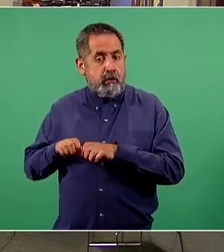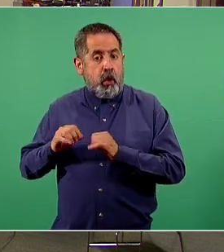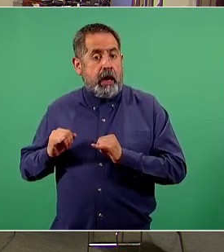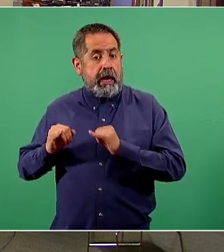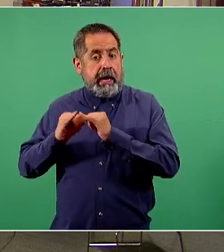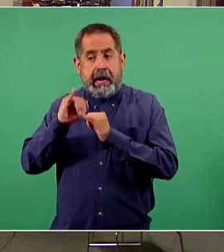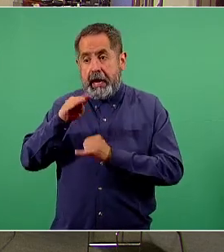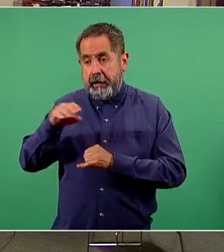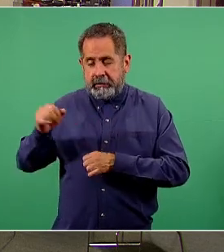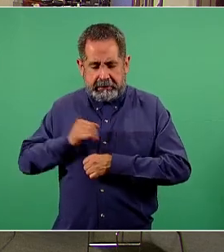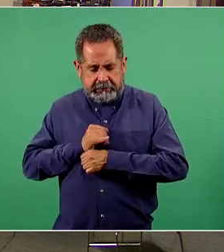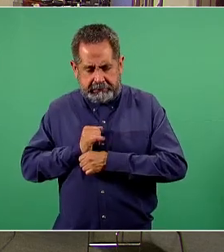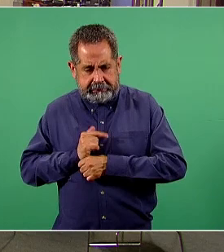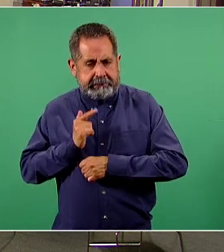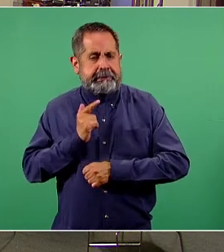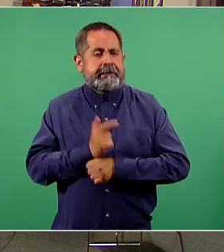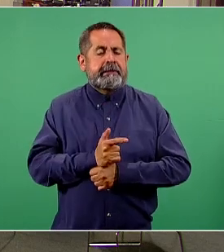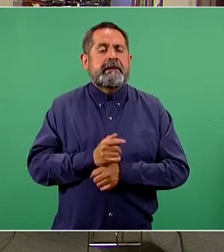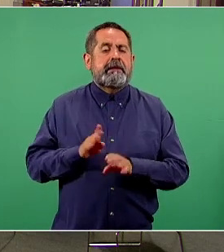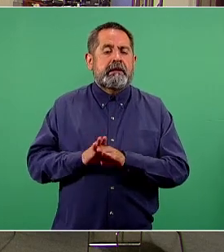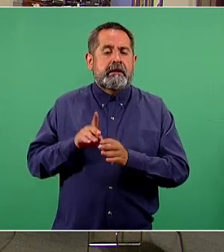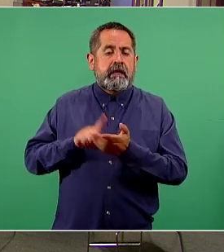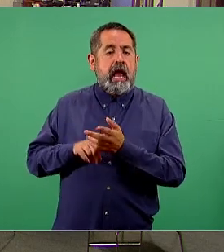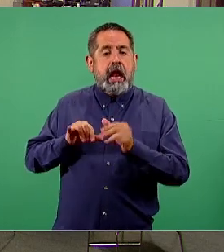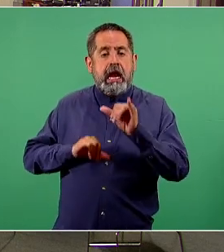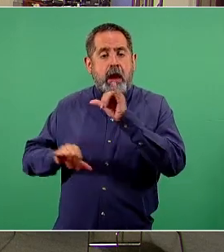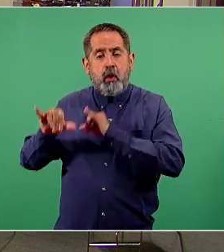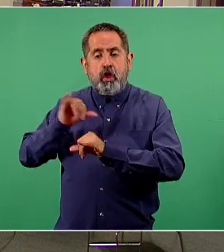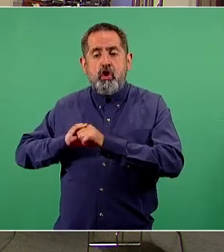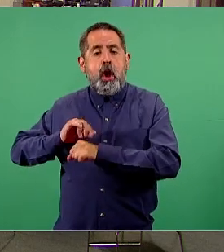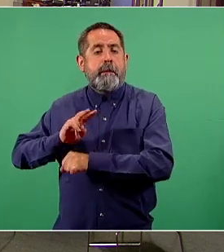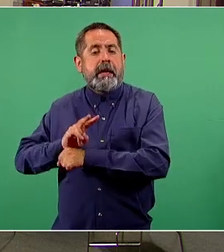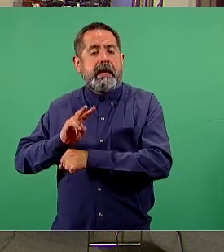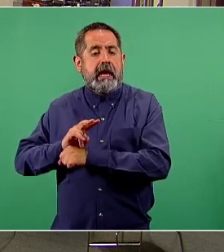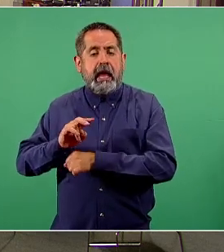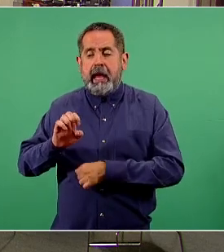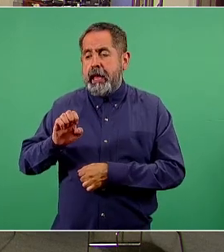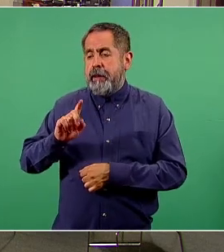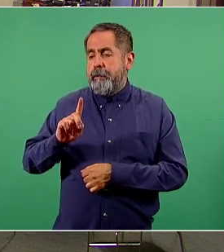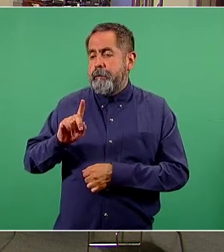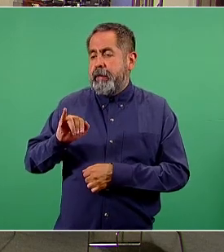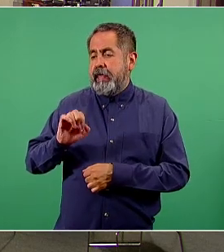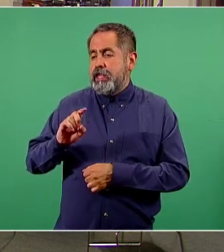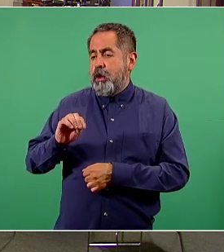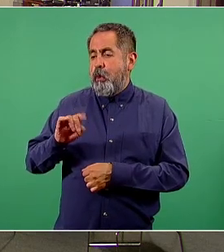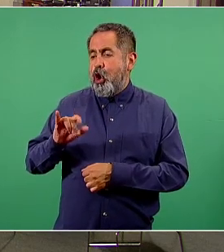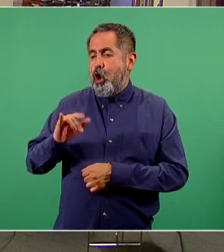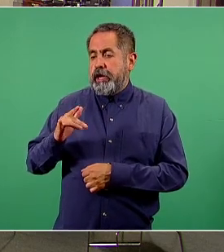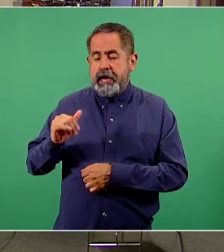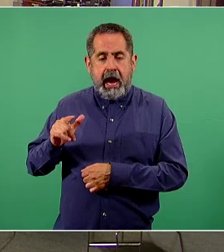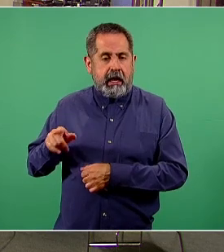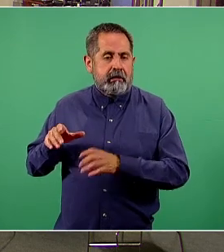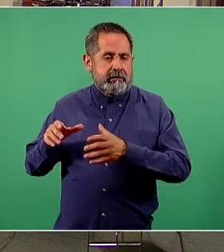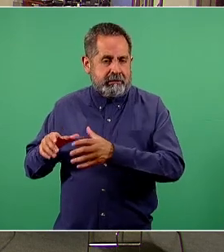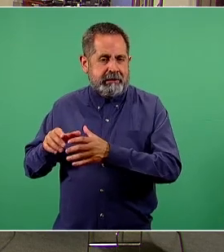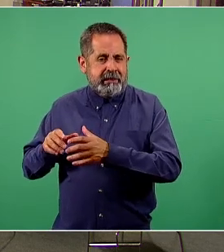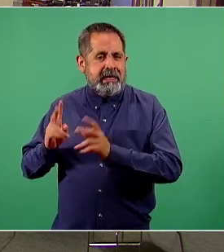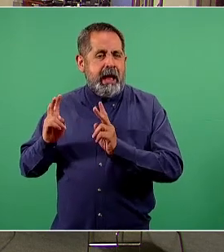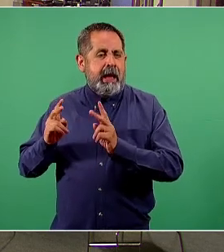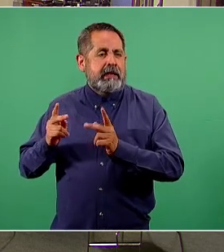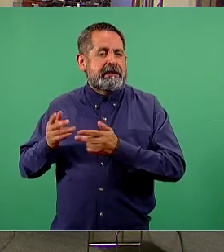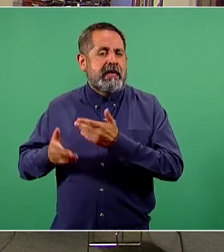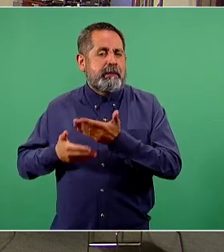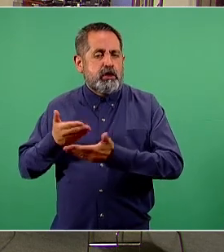Seguro Social, más específicamente el Laboratorio de Vigilancia Epidemiológica de la Dirección de Prestaciones Médicas,